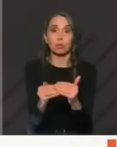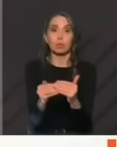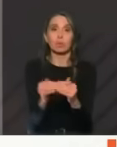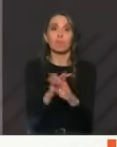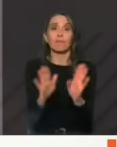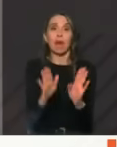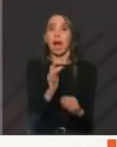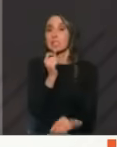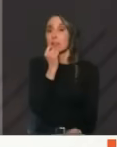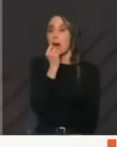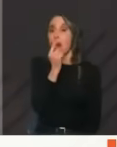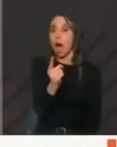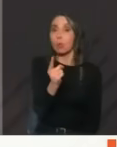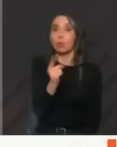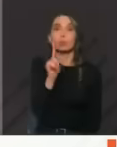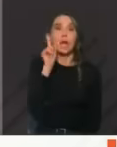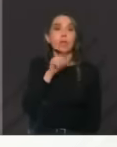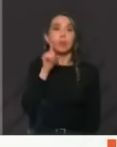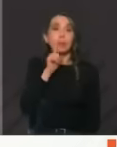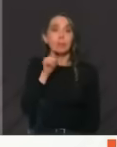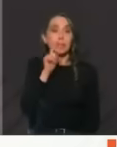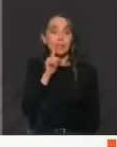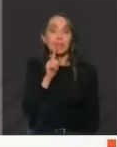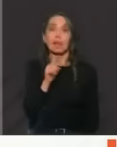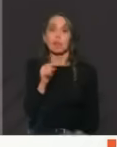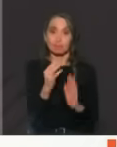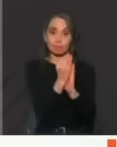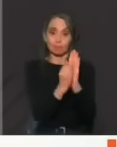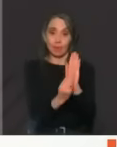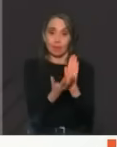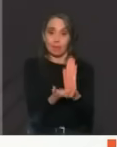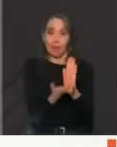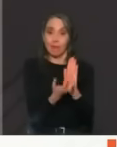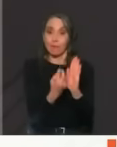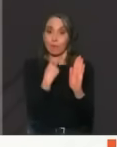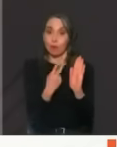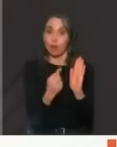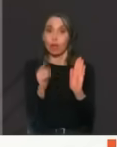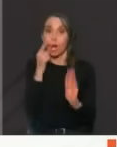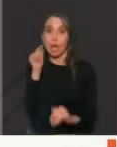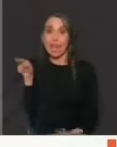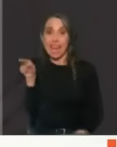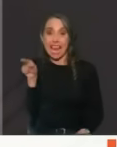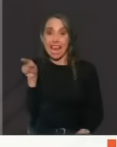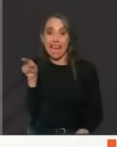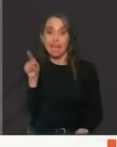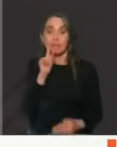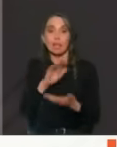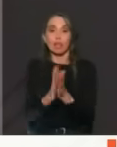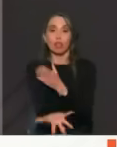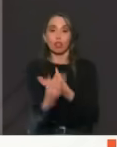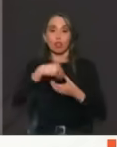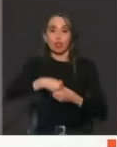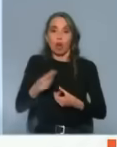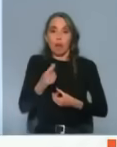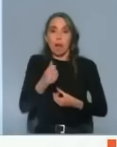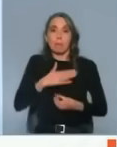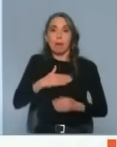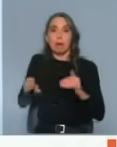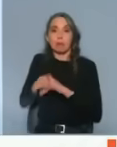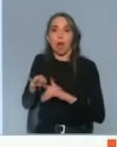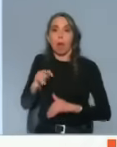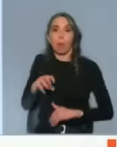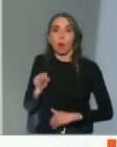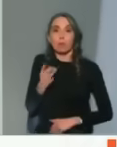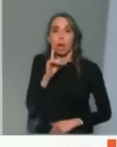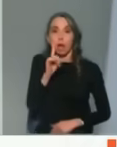acusar con mentiras. Pero de acuerdo a este registro, reconocía ser él quien tenía todo el dinero en su cuenta. Lo único que no